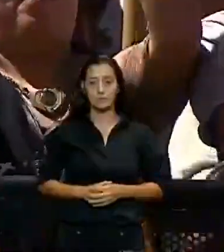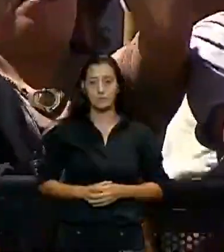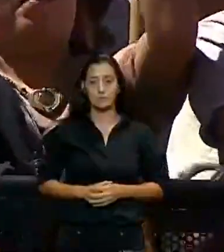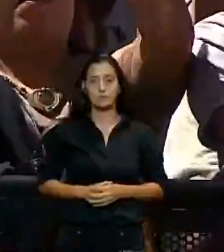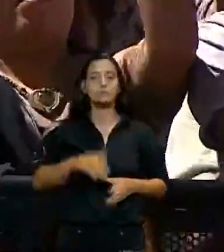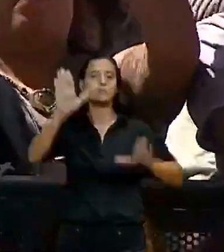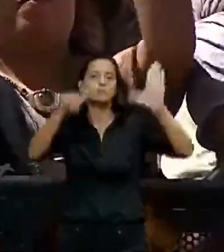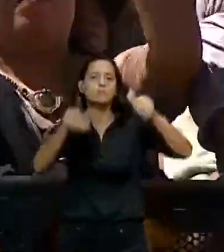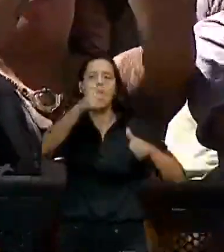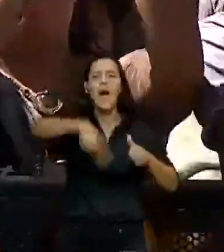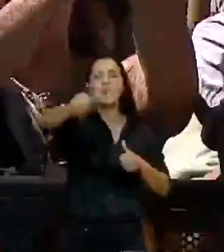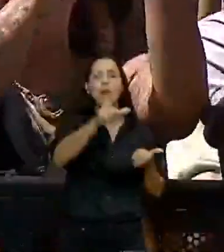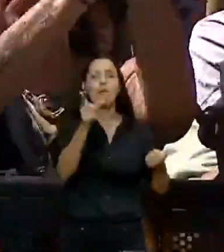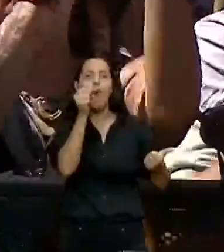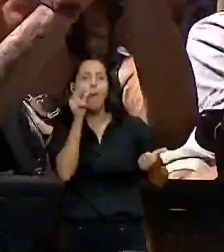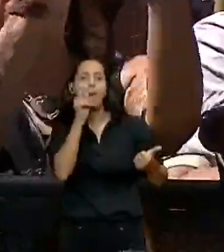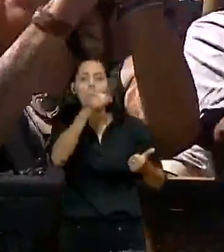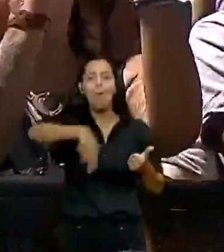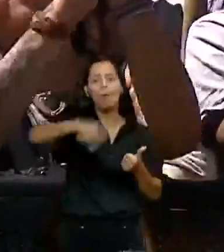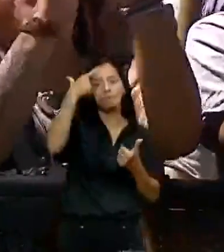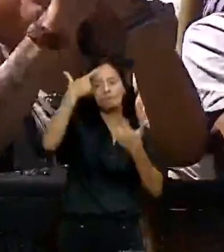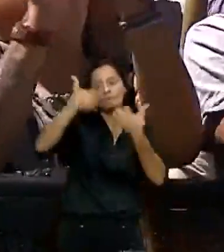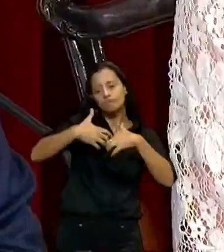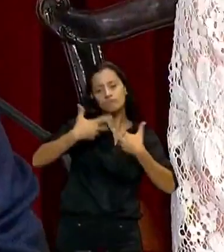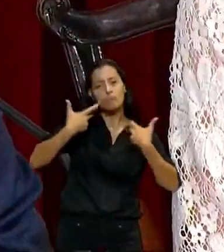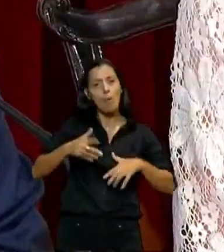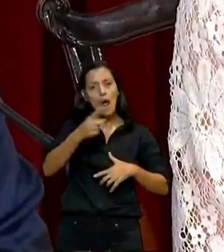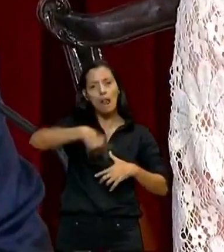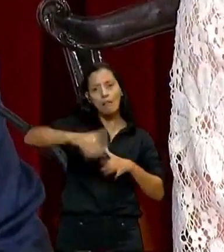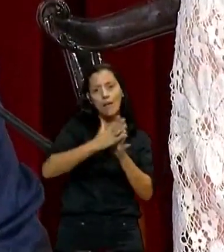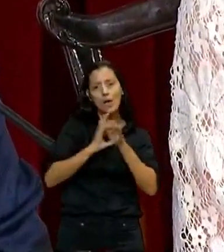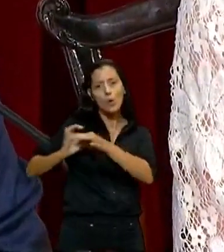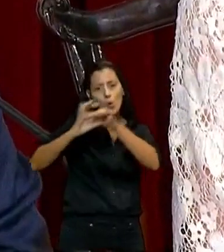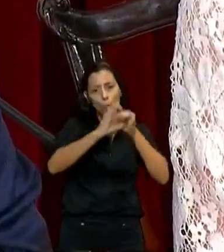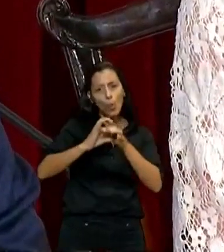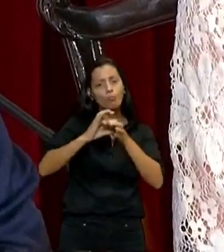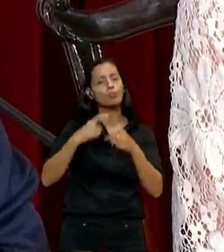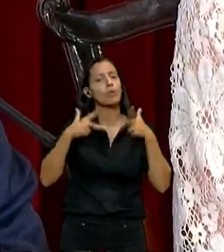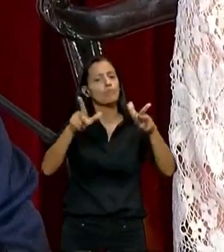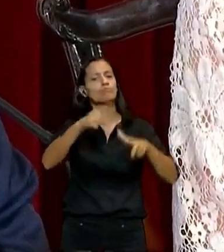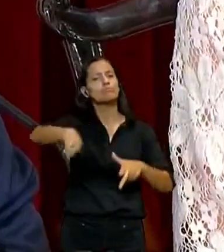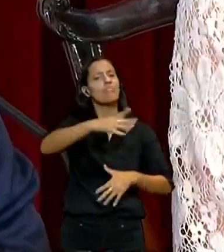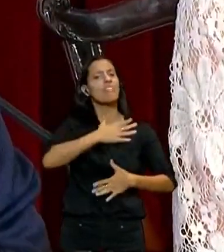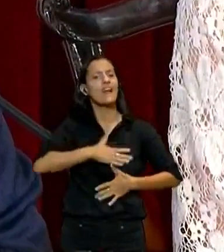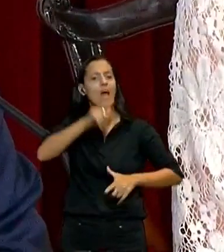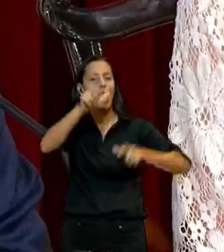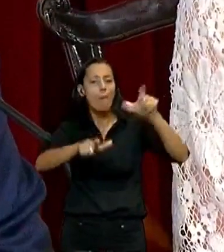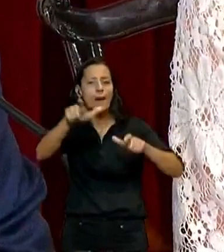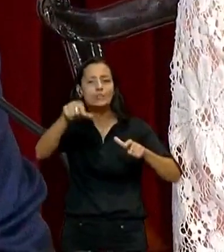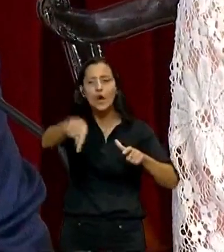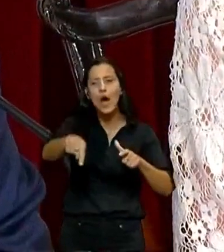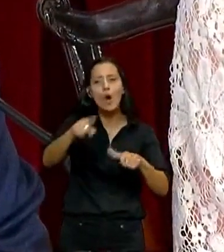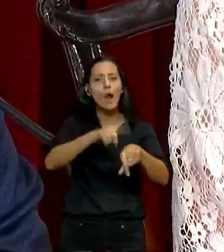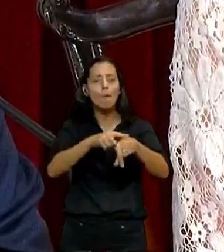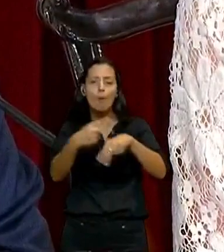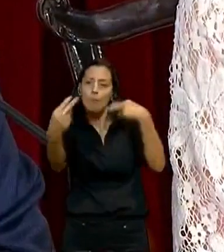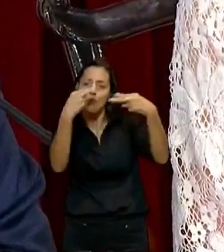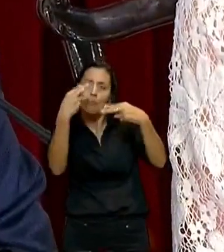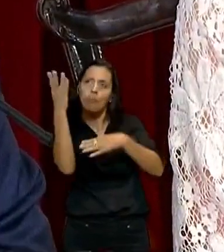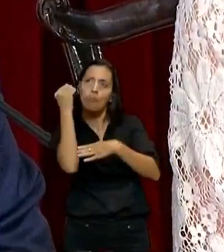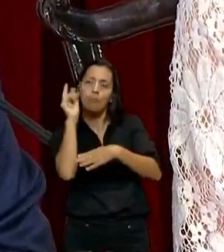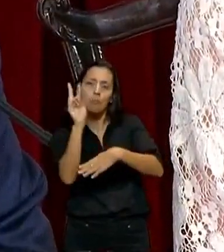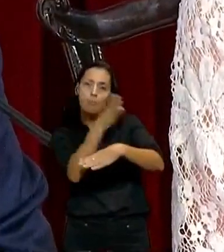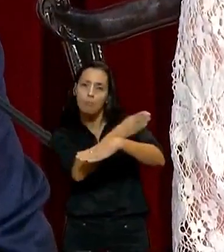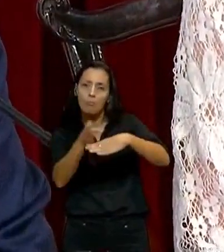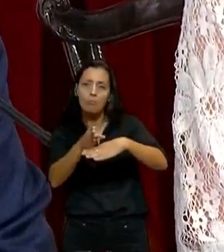Convoco a todos y todas a reflexionar con humildad. Y debo dejar tranquilo a los compatriotas que me están escuchando.